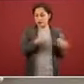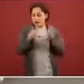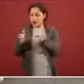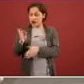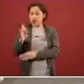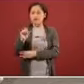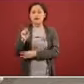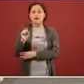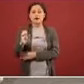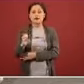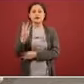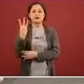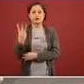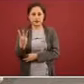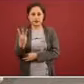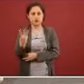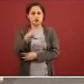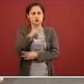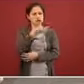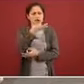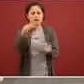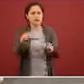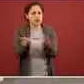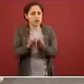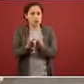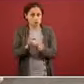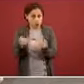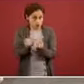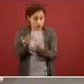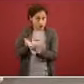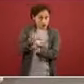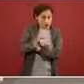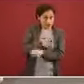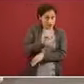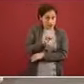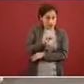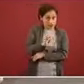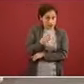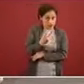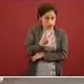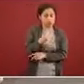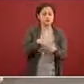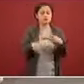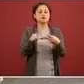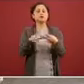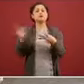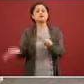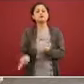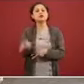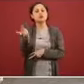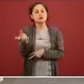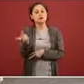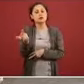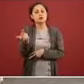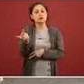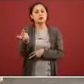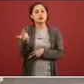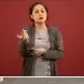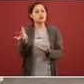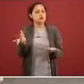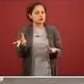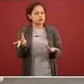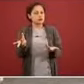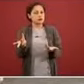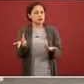cuando se hizo el cambio a fase 2. Y mi segunda pregunta, si es tan amable, ¿cuál es el procedimiento o bajo qué